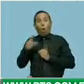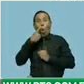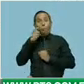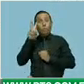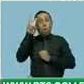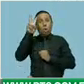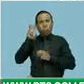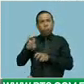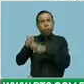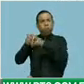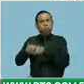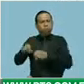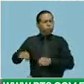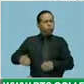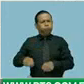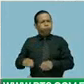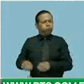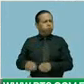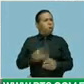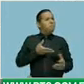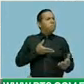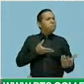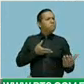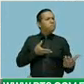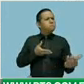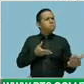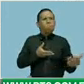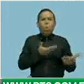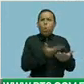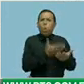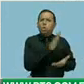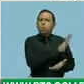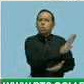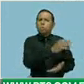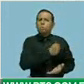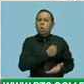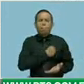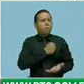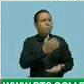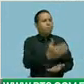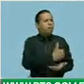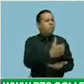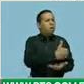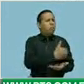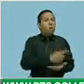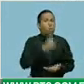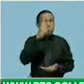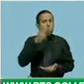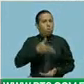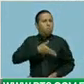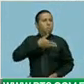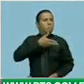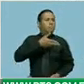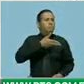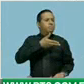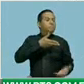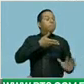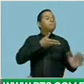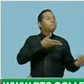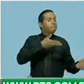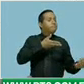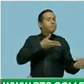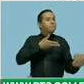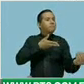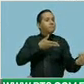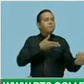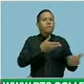para sustraer las pertenencias de todos los presentes en el encuentro. Uno de ellos está armado y amedrenta con la pistola para que le entreguen